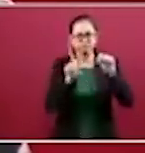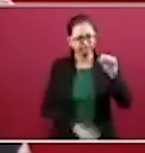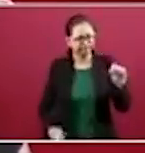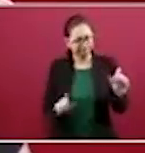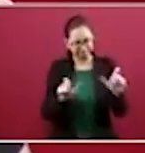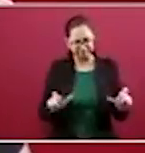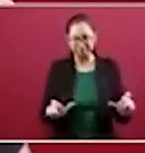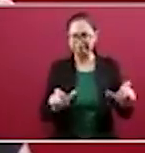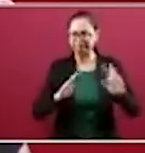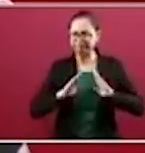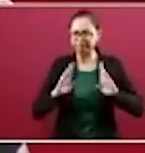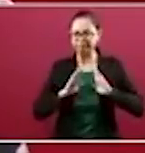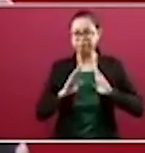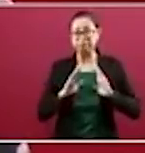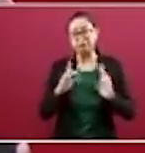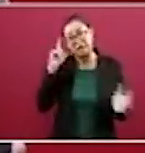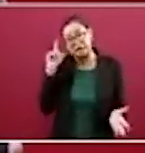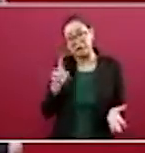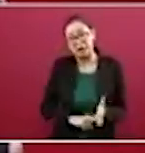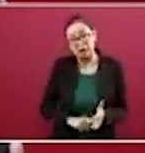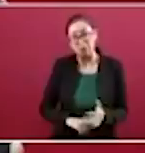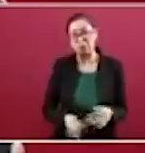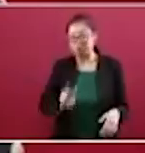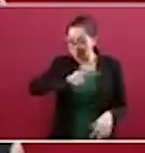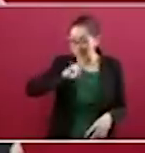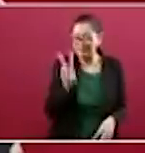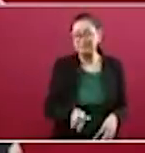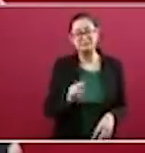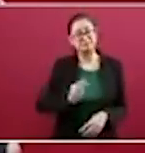se necesita y